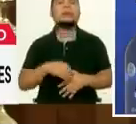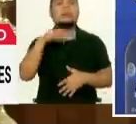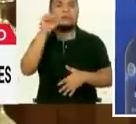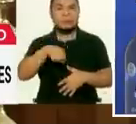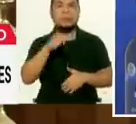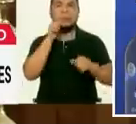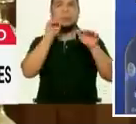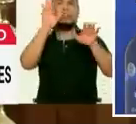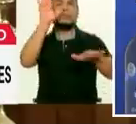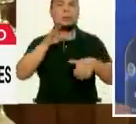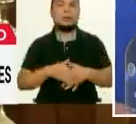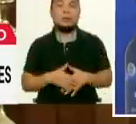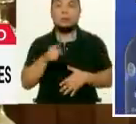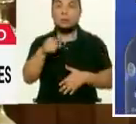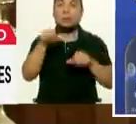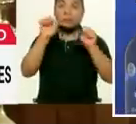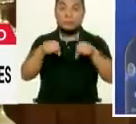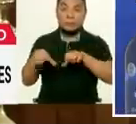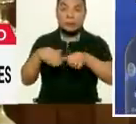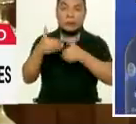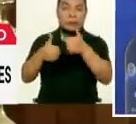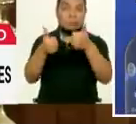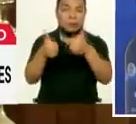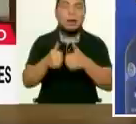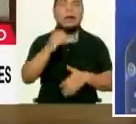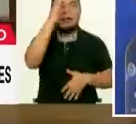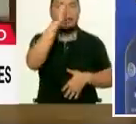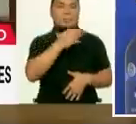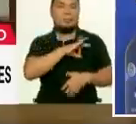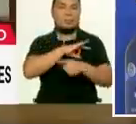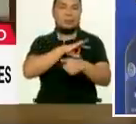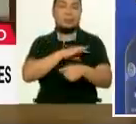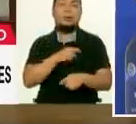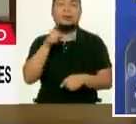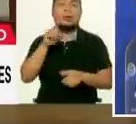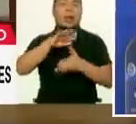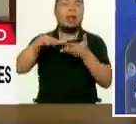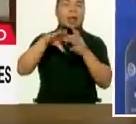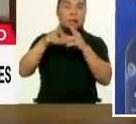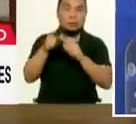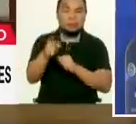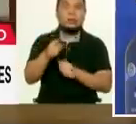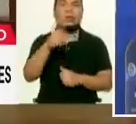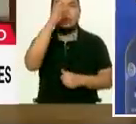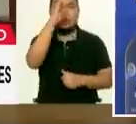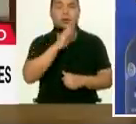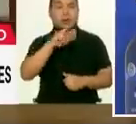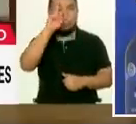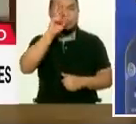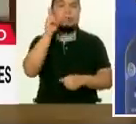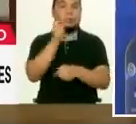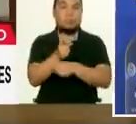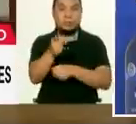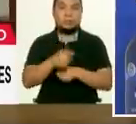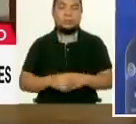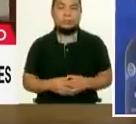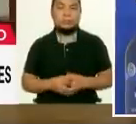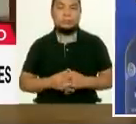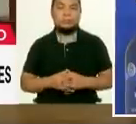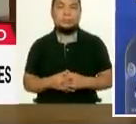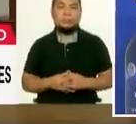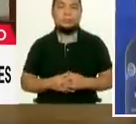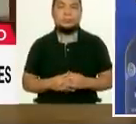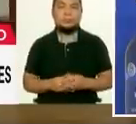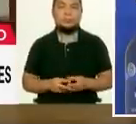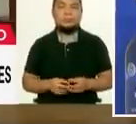Ugaz, procurador Pacheco y... la fiscal Cesenarro. Correcto. La fiscal Cesenarro dice, jamás